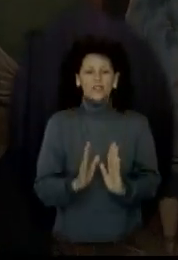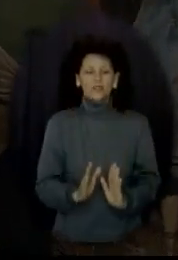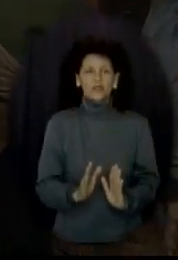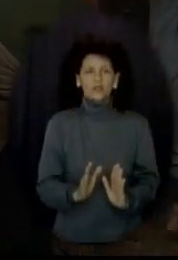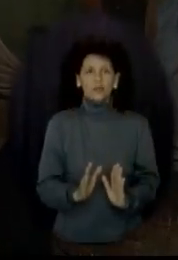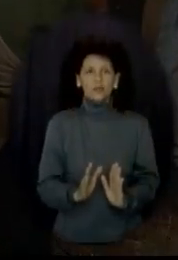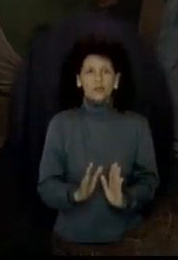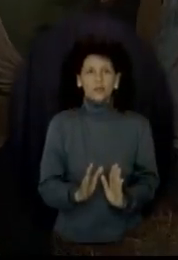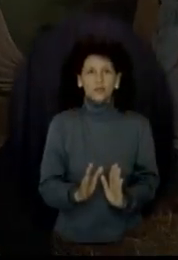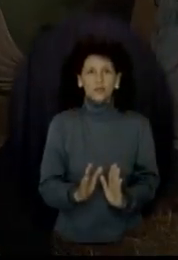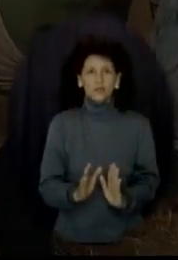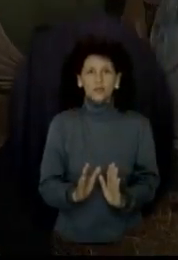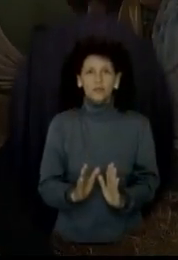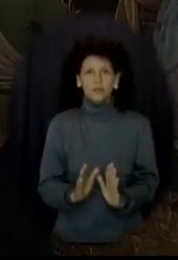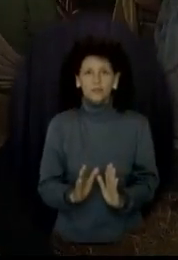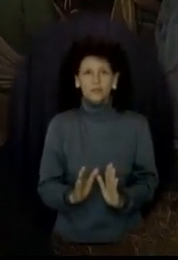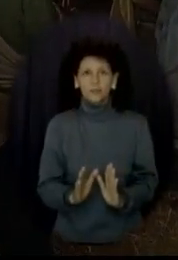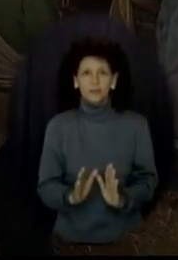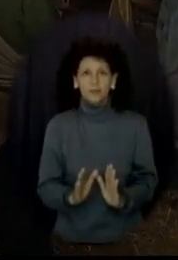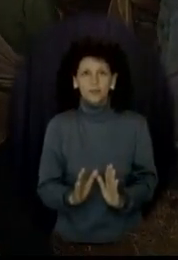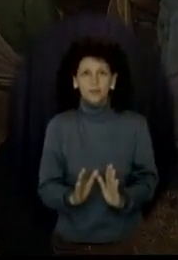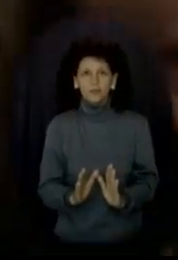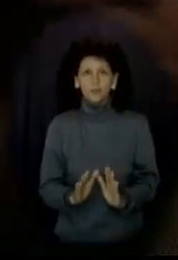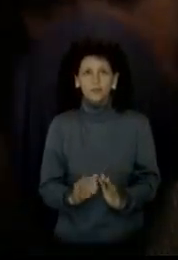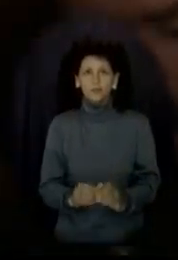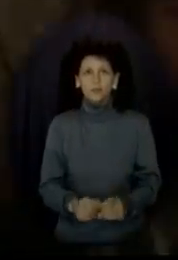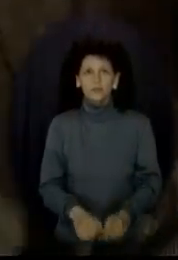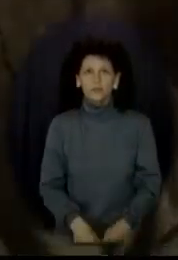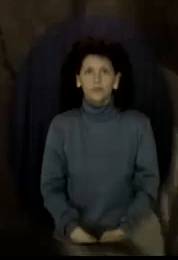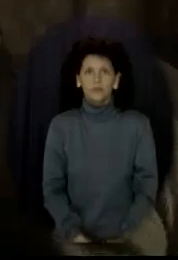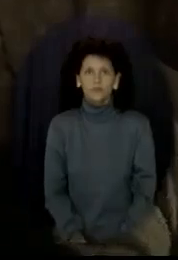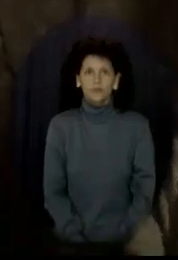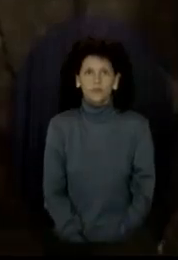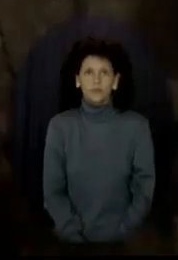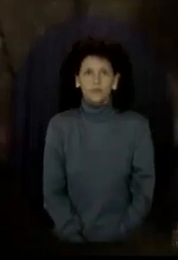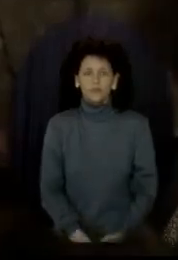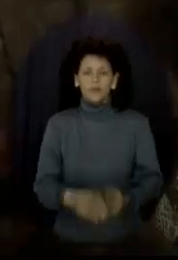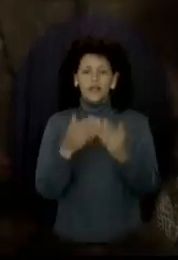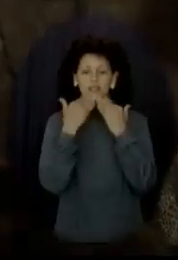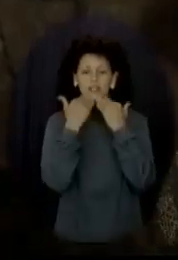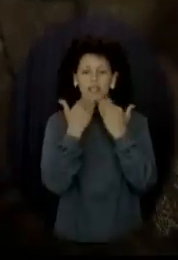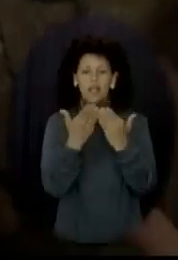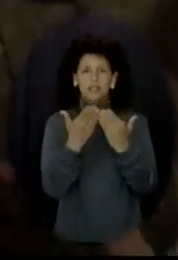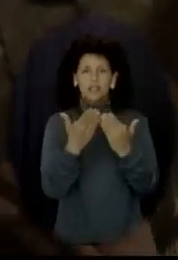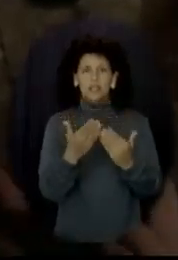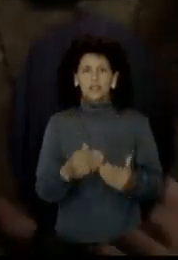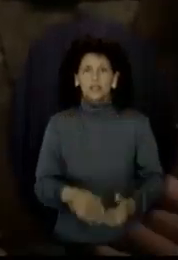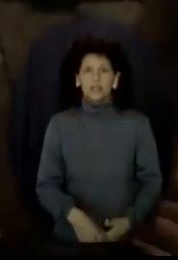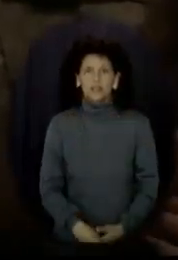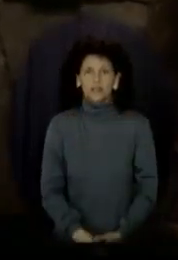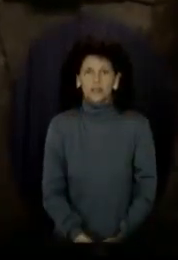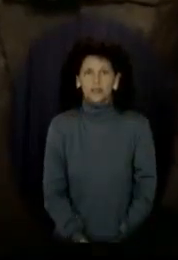Maestro. Ah.